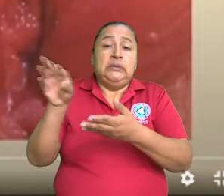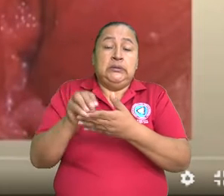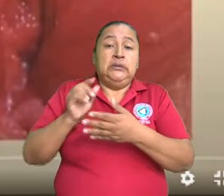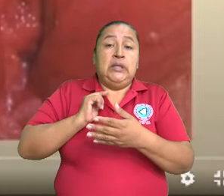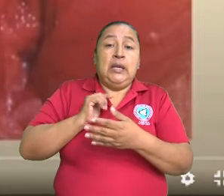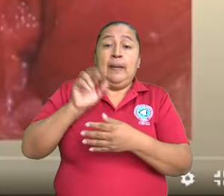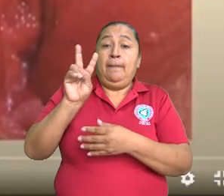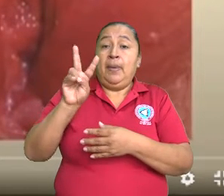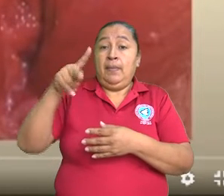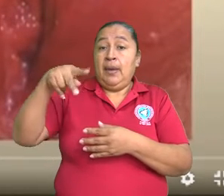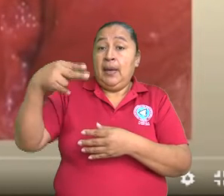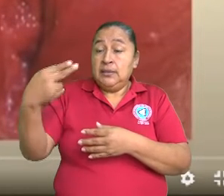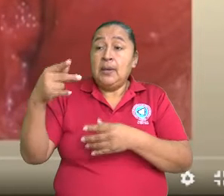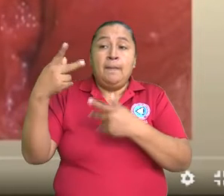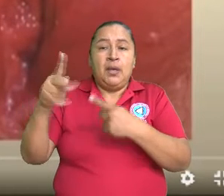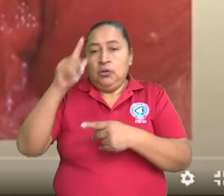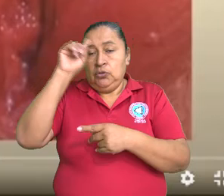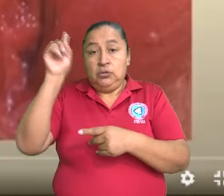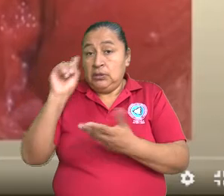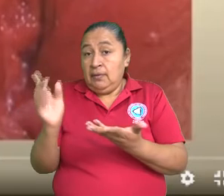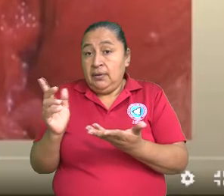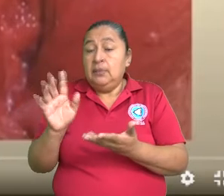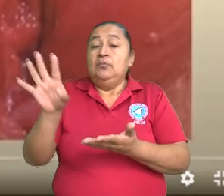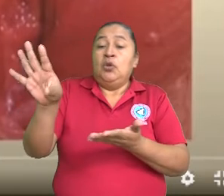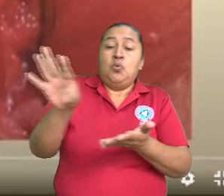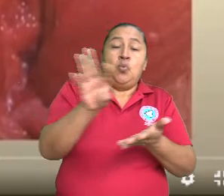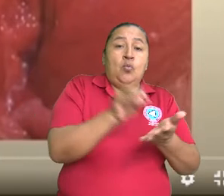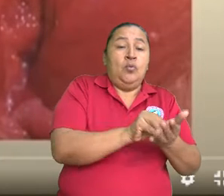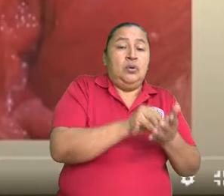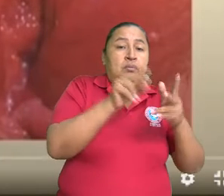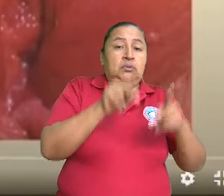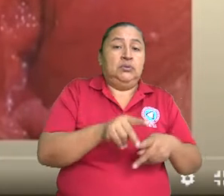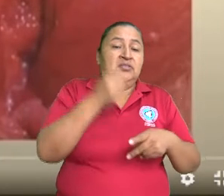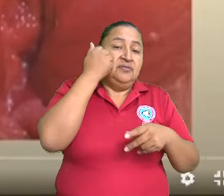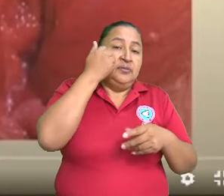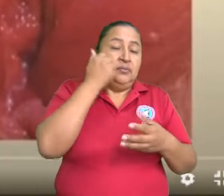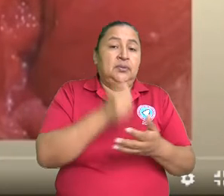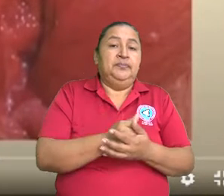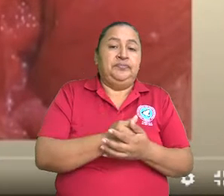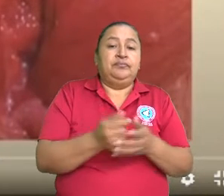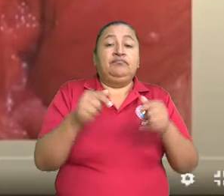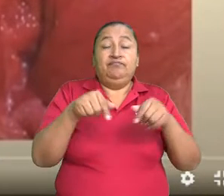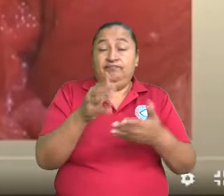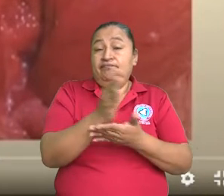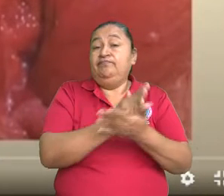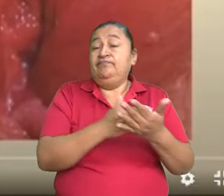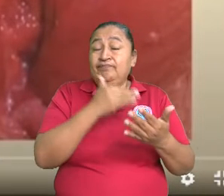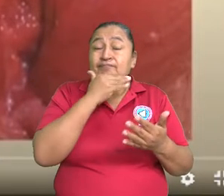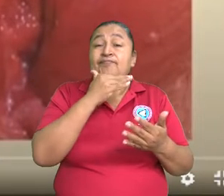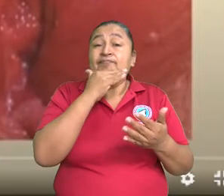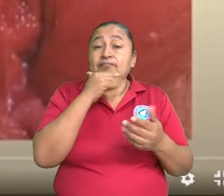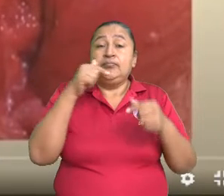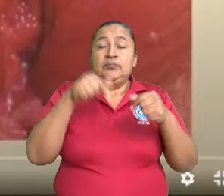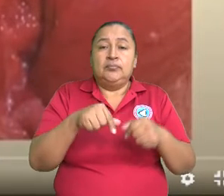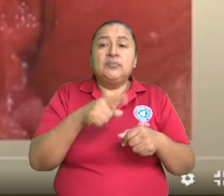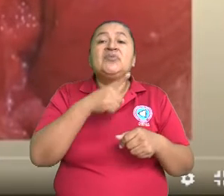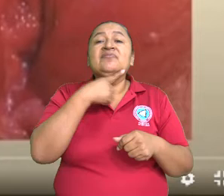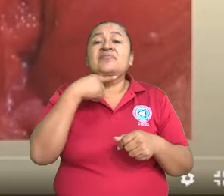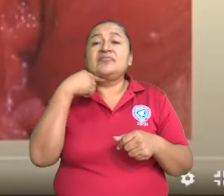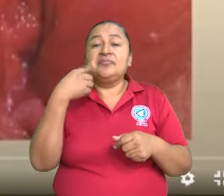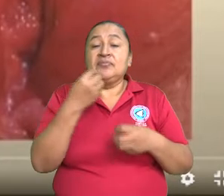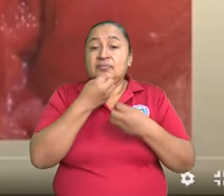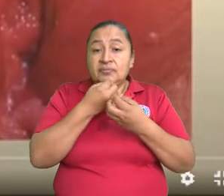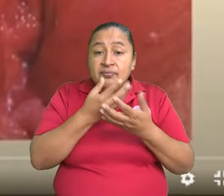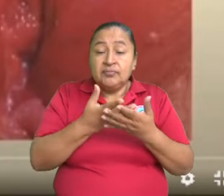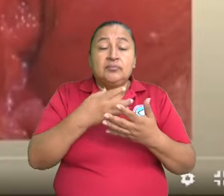con el virus y no lo sabe y transmitírselo a la persona. Es algo muy complejo, ¿verdad? Y ahí juega un papel muy importante la sinceridad de la pareja.